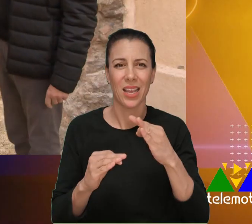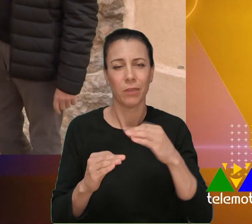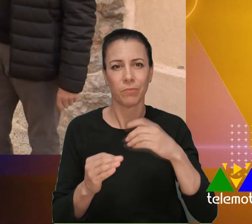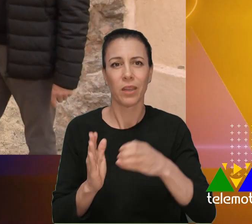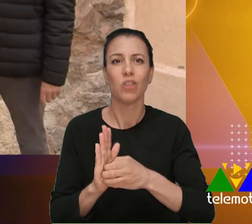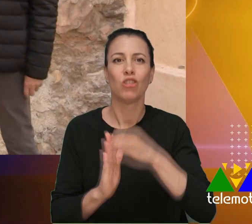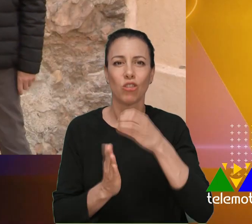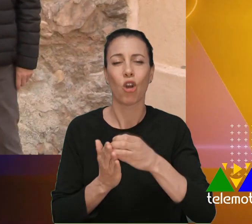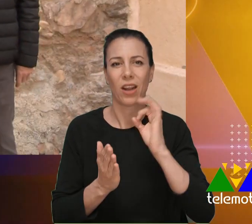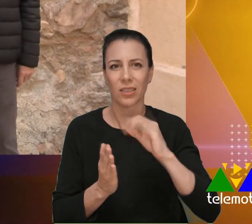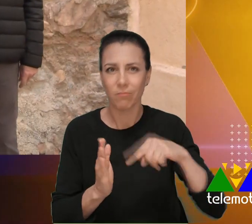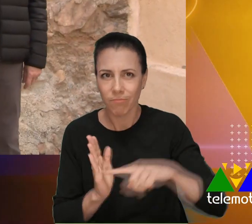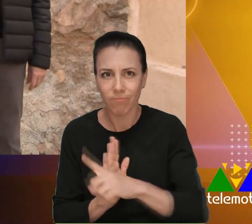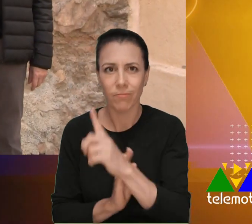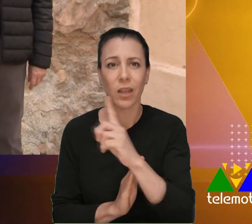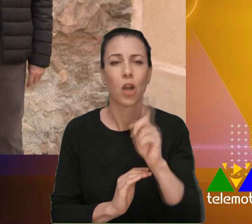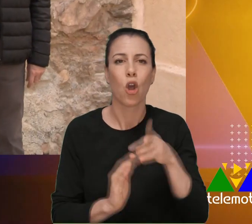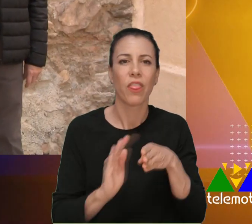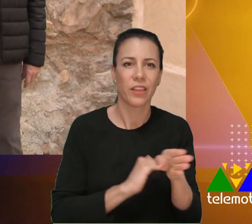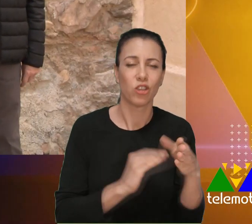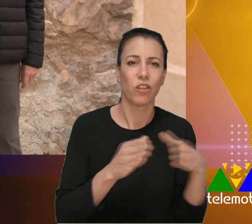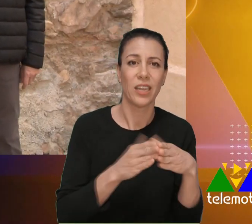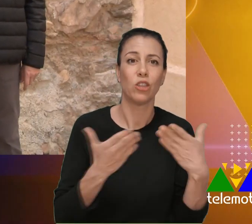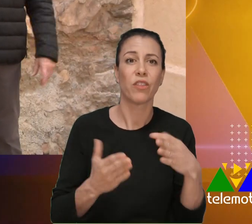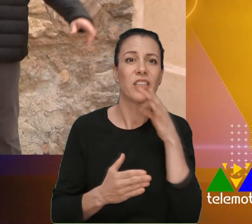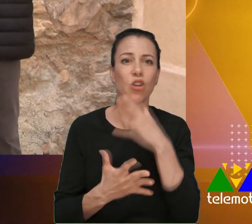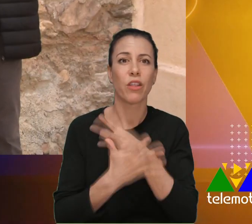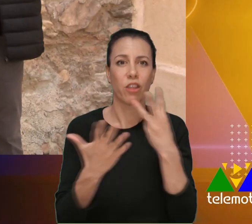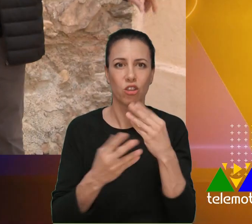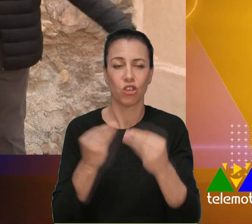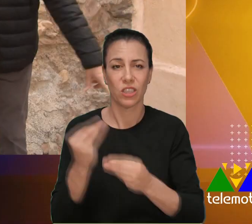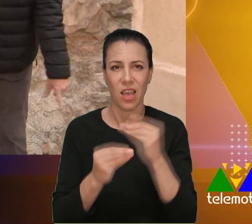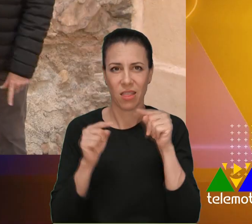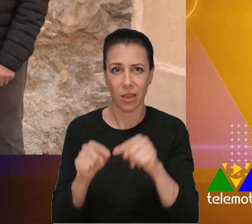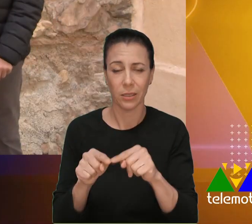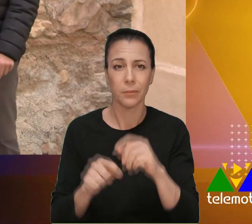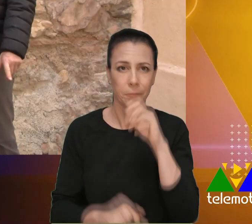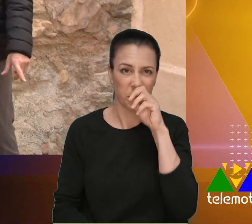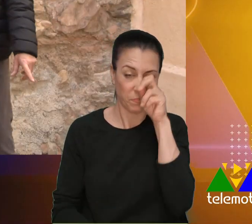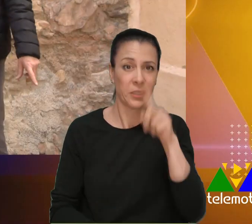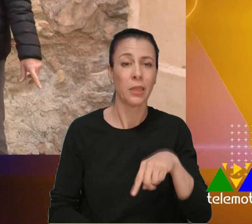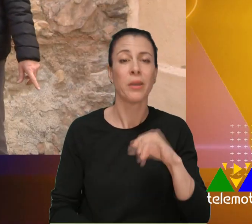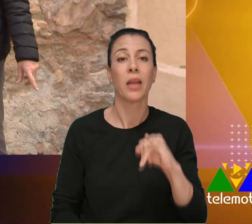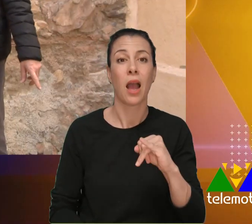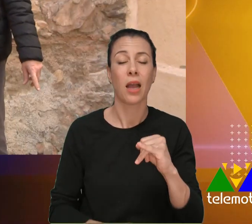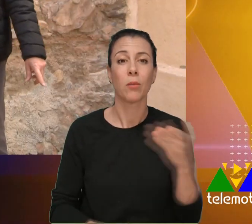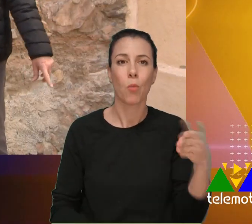iglesia. Eso se hace en el siglo XVIII, se hace esa torre. También tenemos enterramientos aquí debajo,